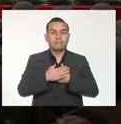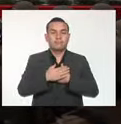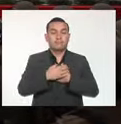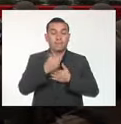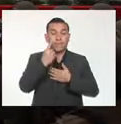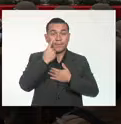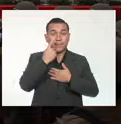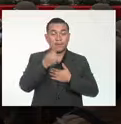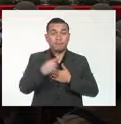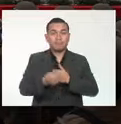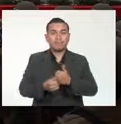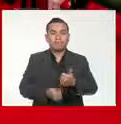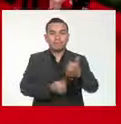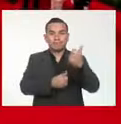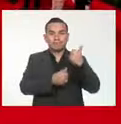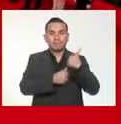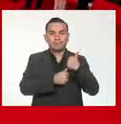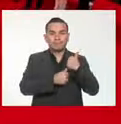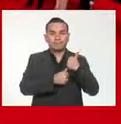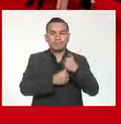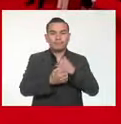¡Al hombro! ¡Ir!